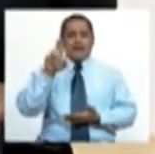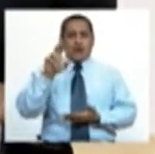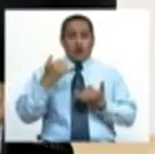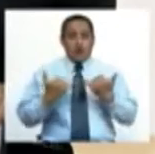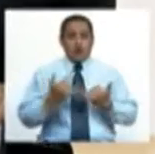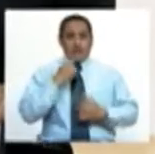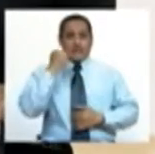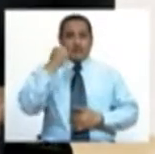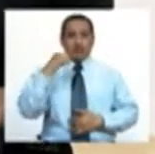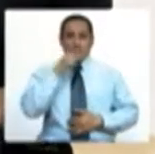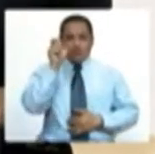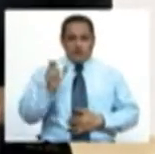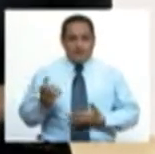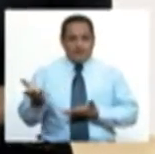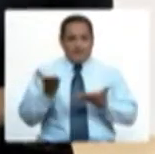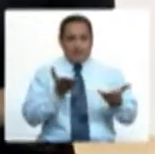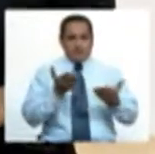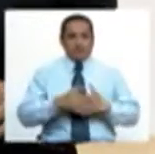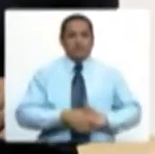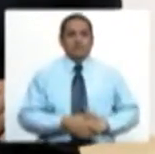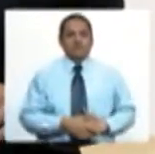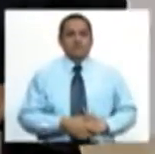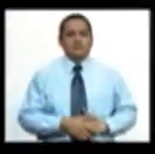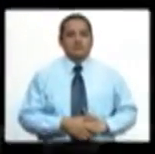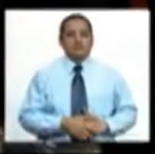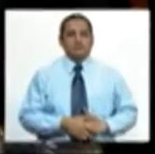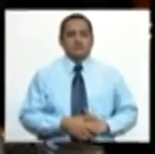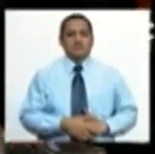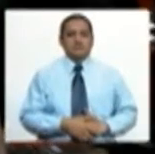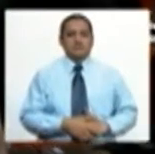Derechos comentamos sobre esto. Soy Rocío Aliaga. Bienvenidos.